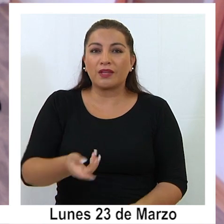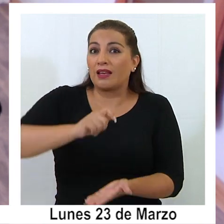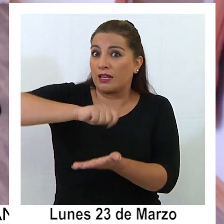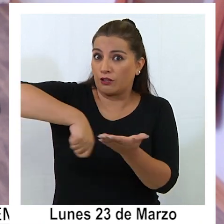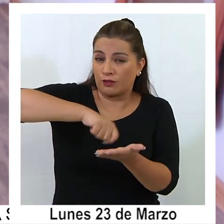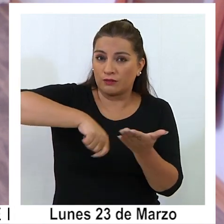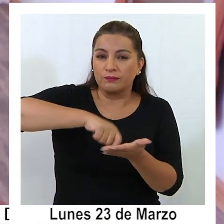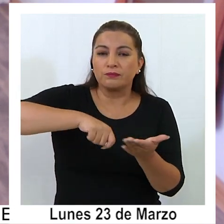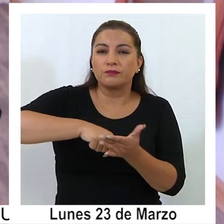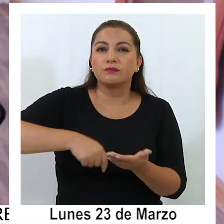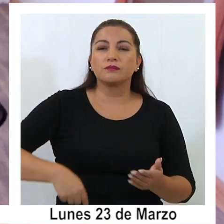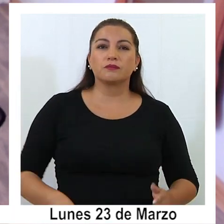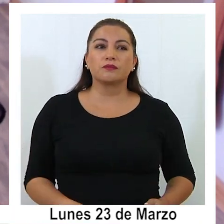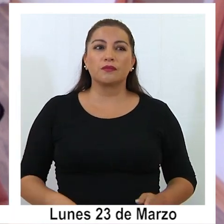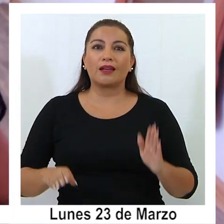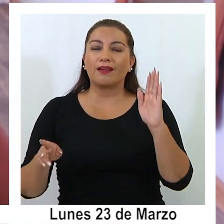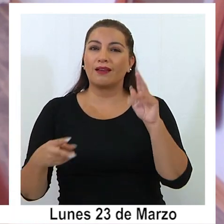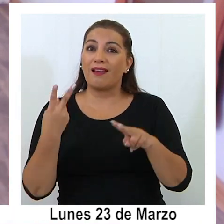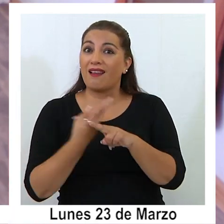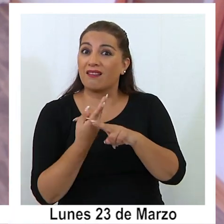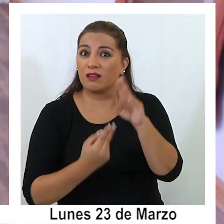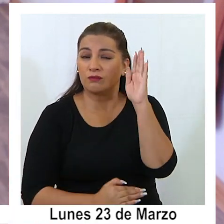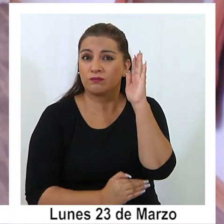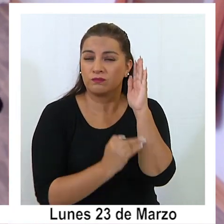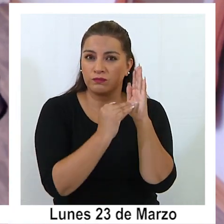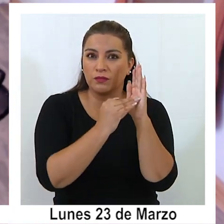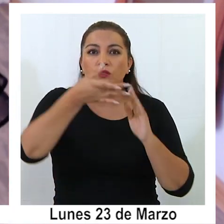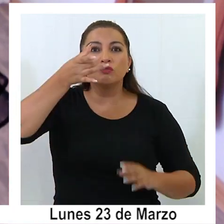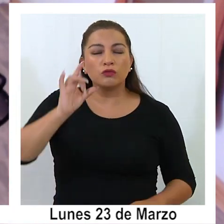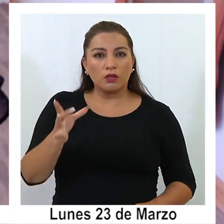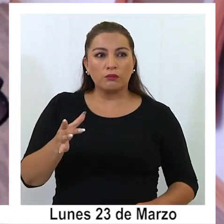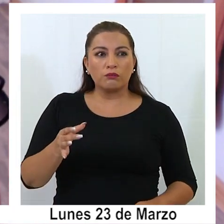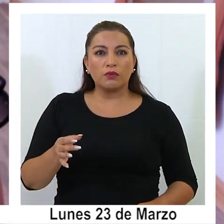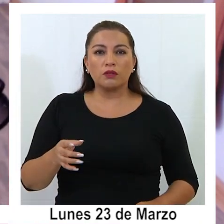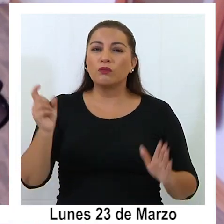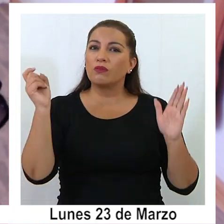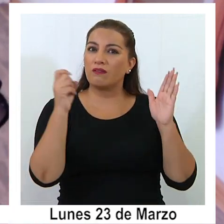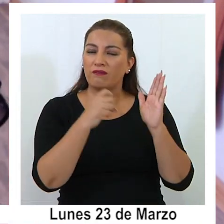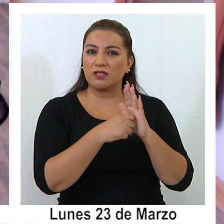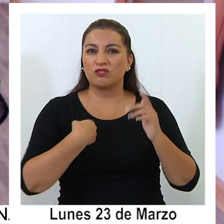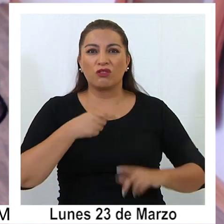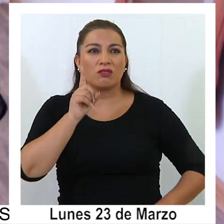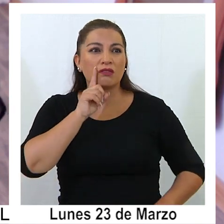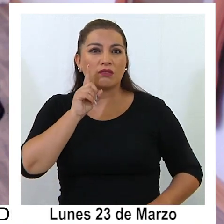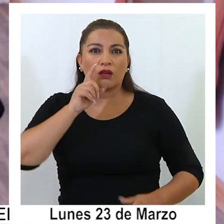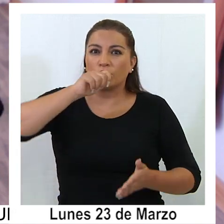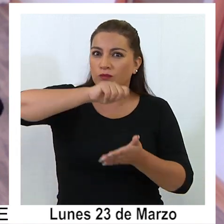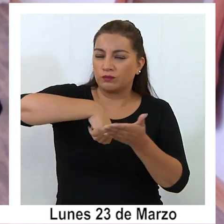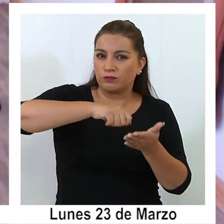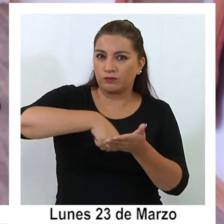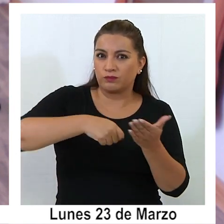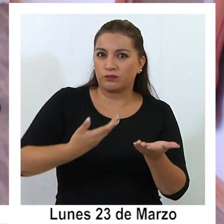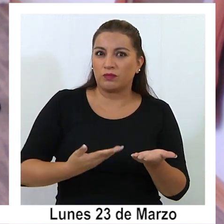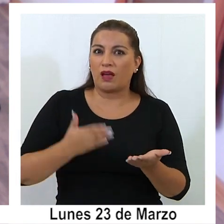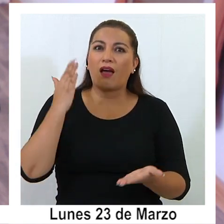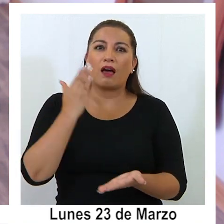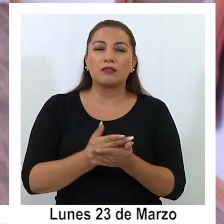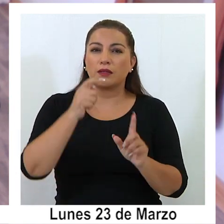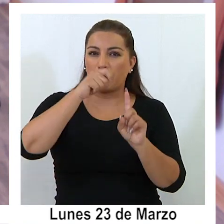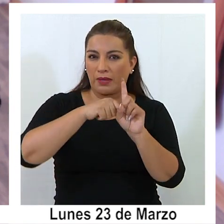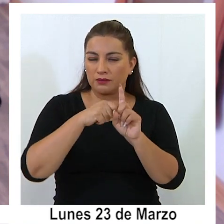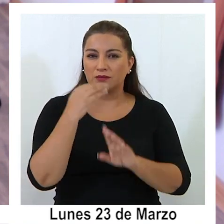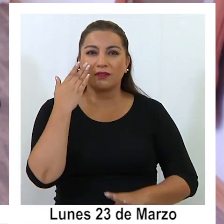contrato en el lugar donde me arrendaron para quedarme solo iba a durar por el periodo de tiempo que yo tenía contratada la residencia, que era hasta el 10 de